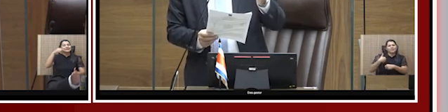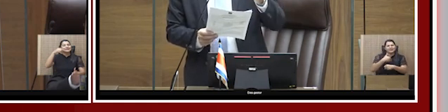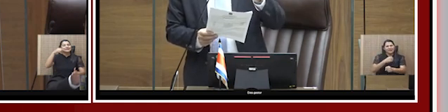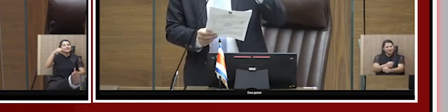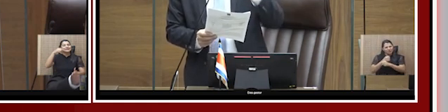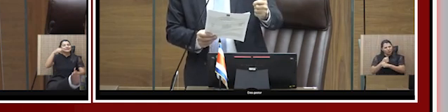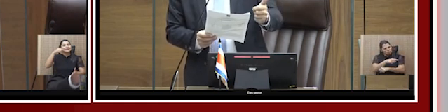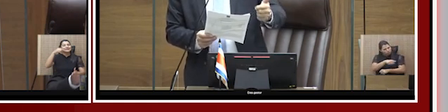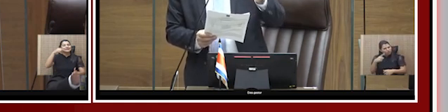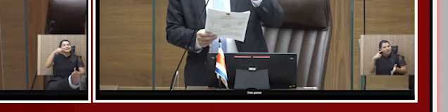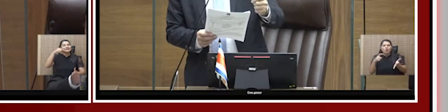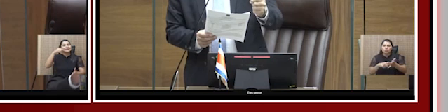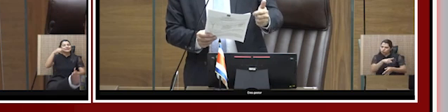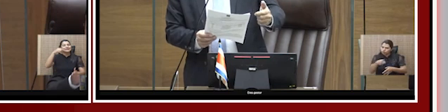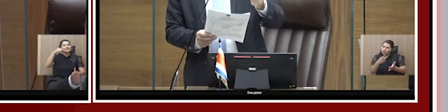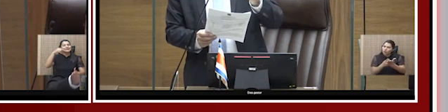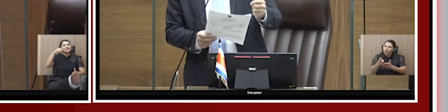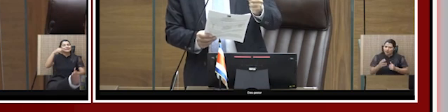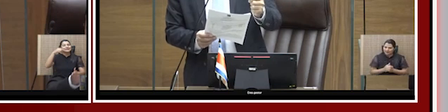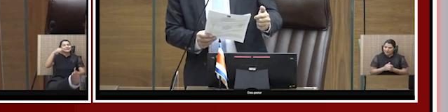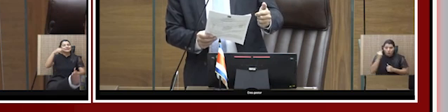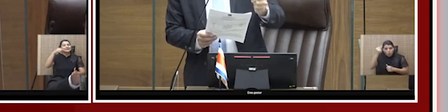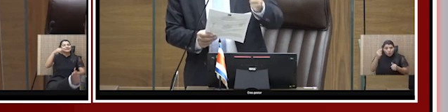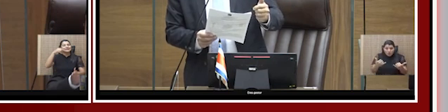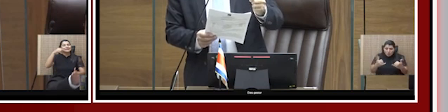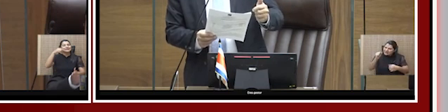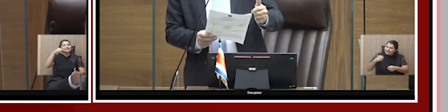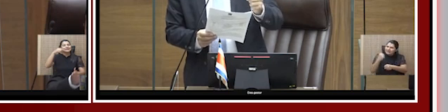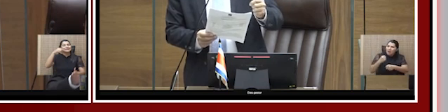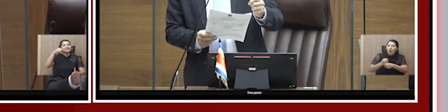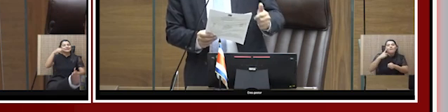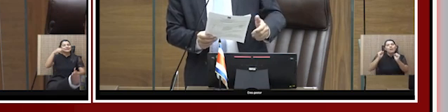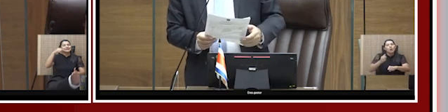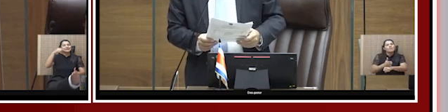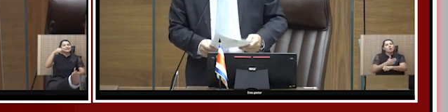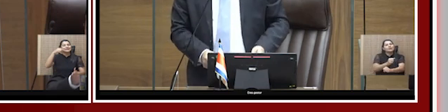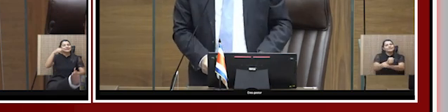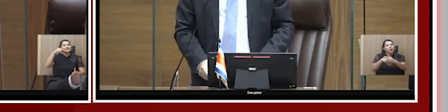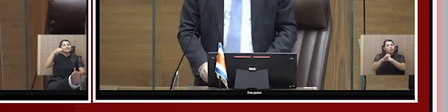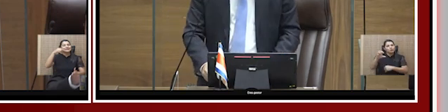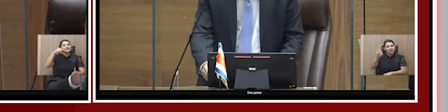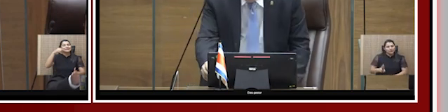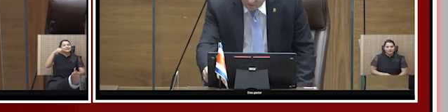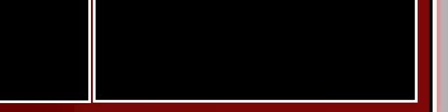mezquinos, seamos honestos. Este gobierno está trabajando por mejorar la seguridad de este país.